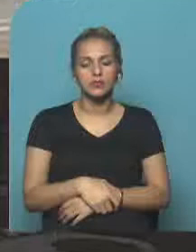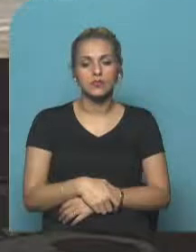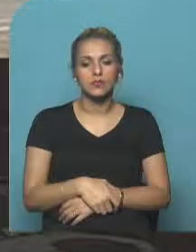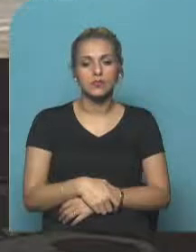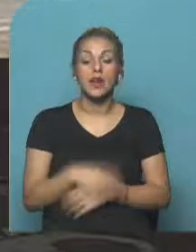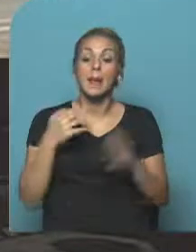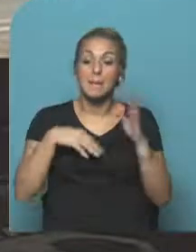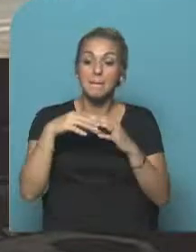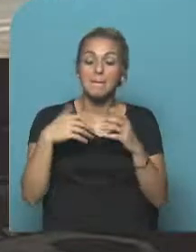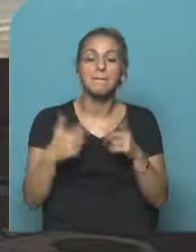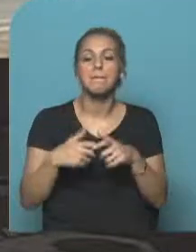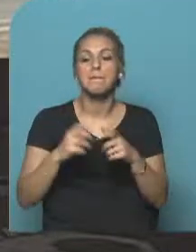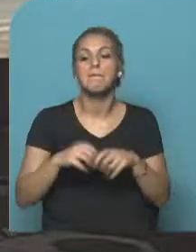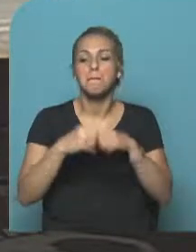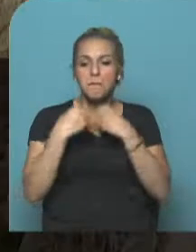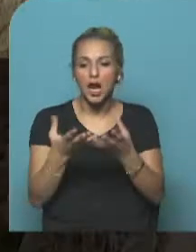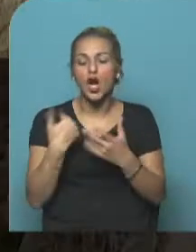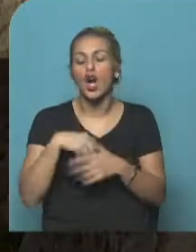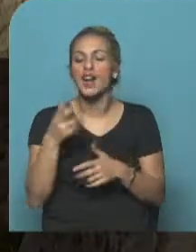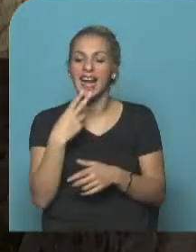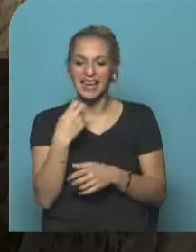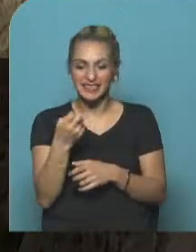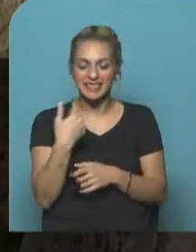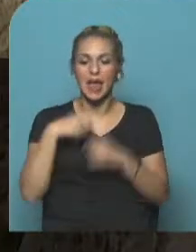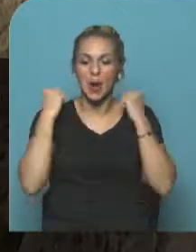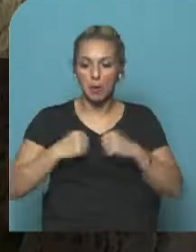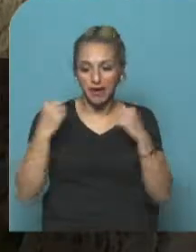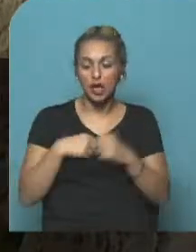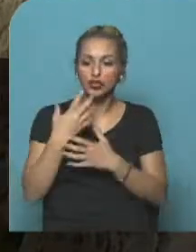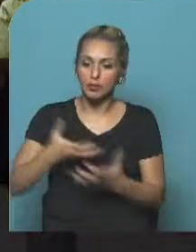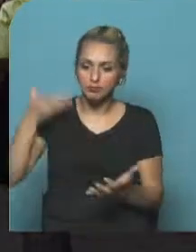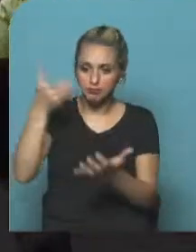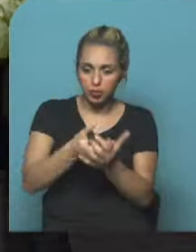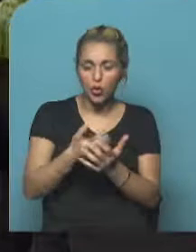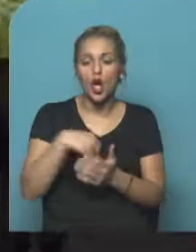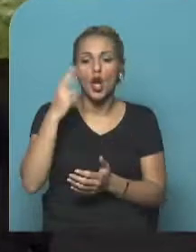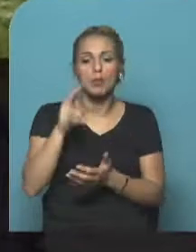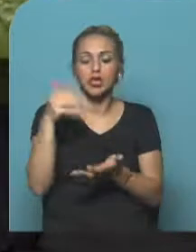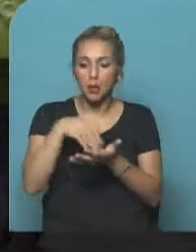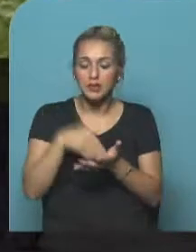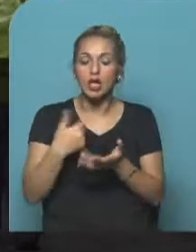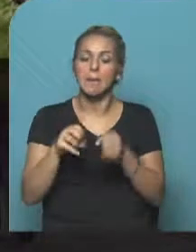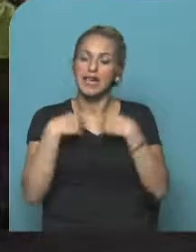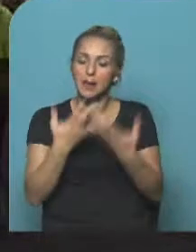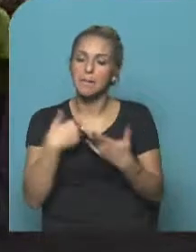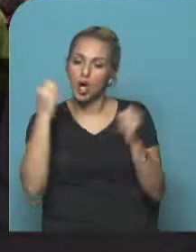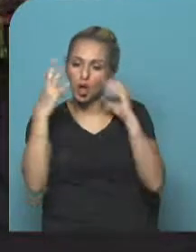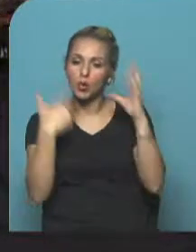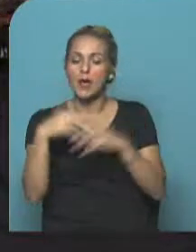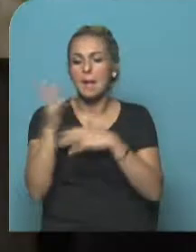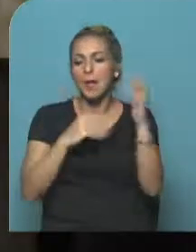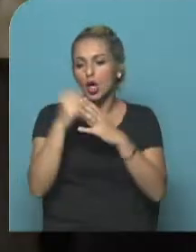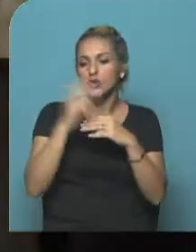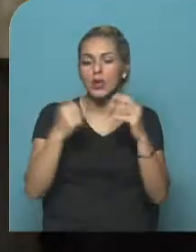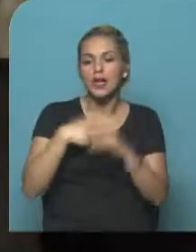Más electricidad para Bariloche. Invierten 900 millones para incrementar la oferta de luz mediante la construcción de una